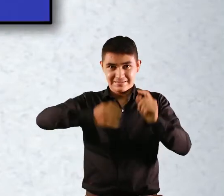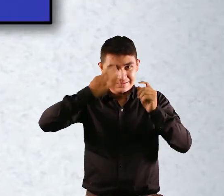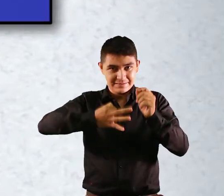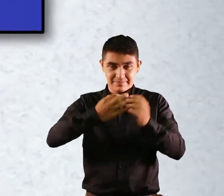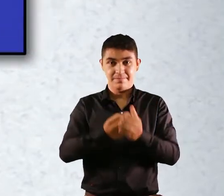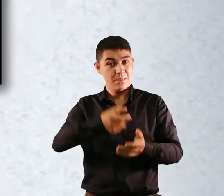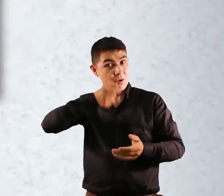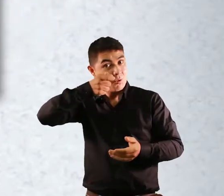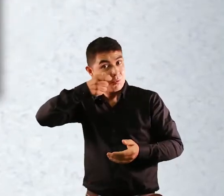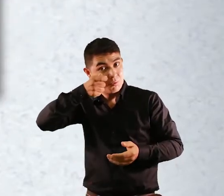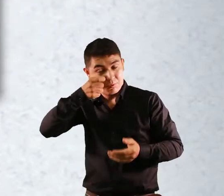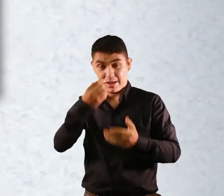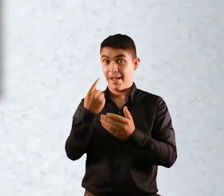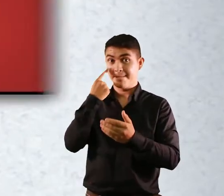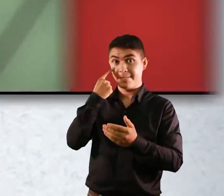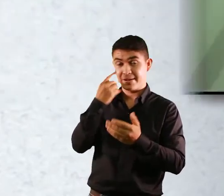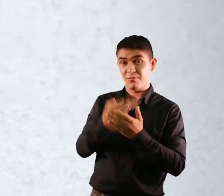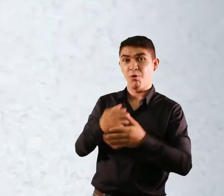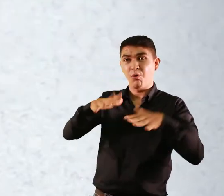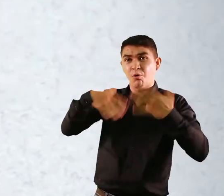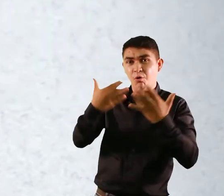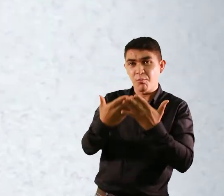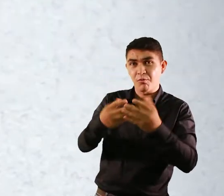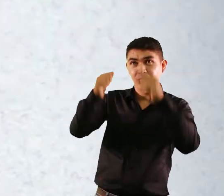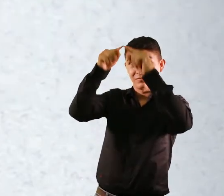cómo, a manera de rompecabezas,